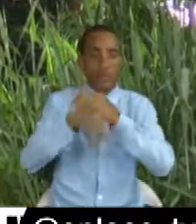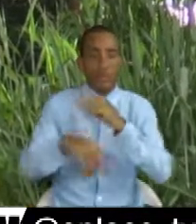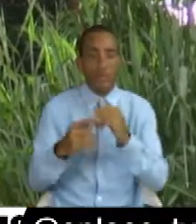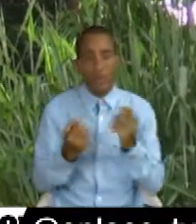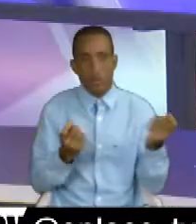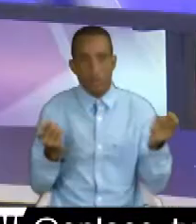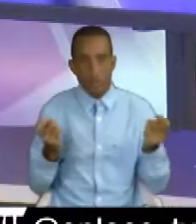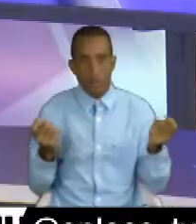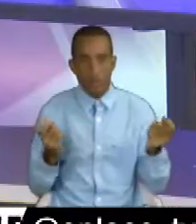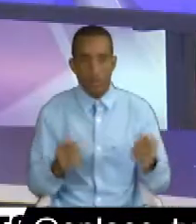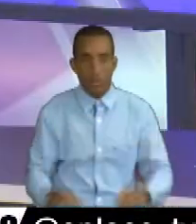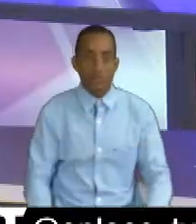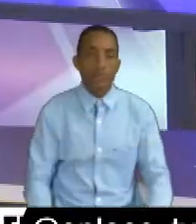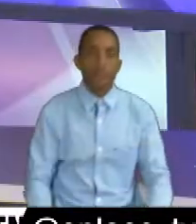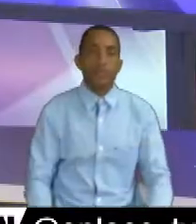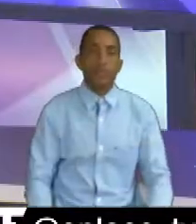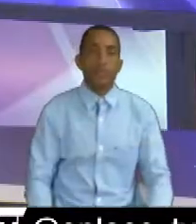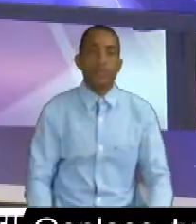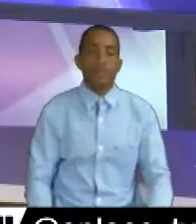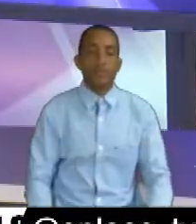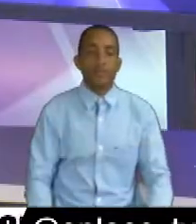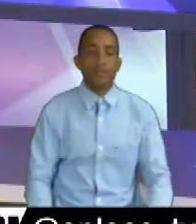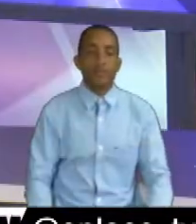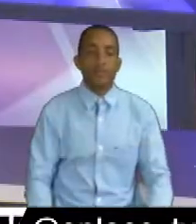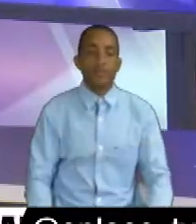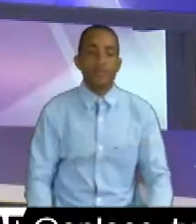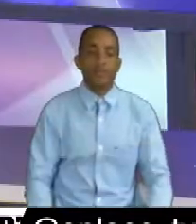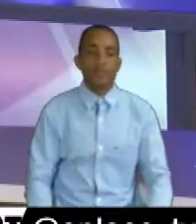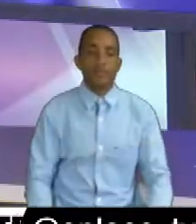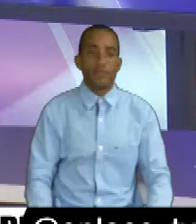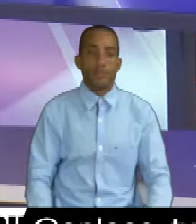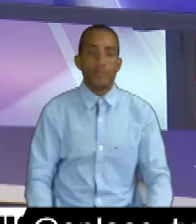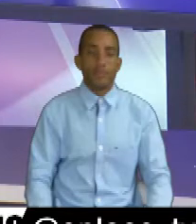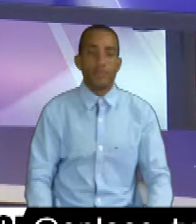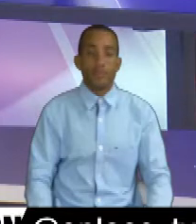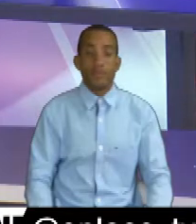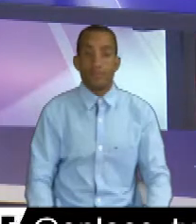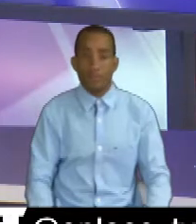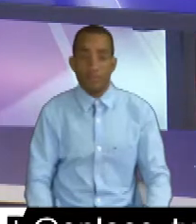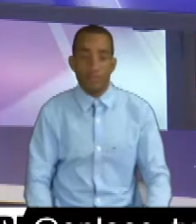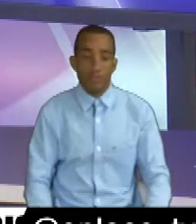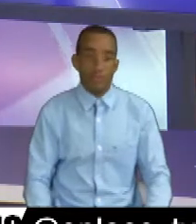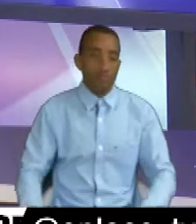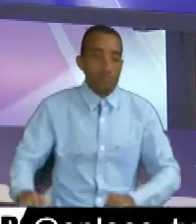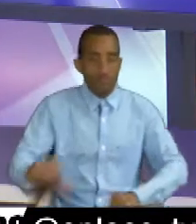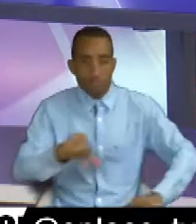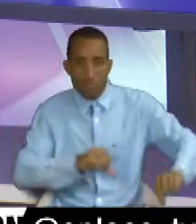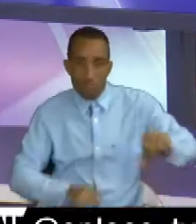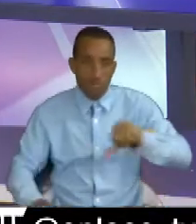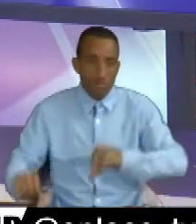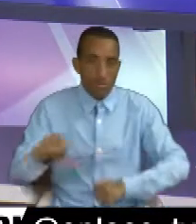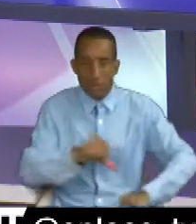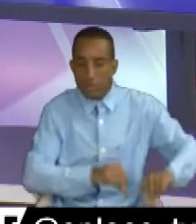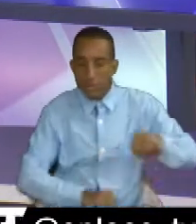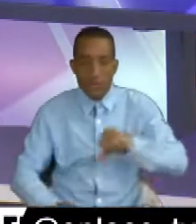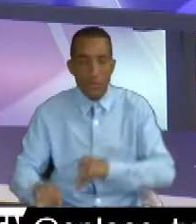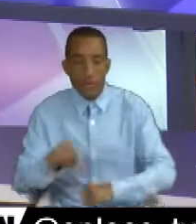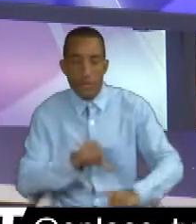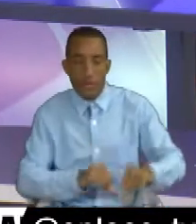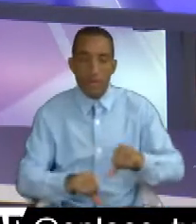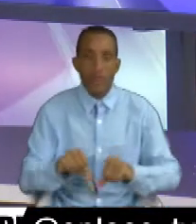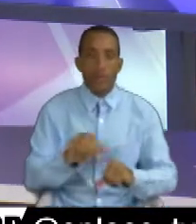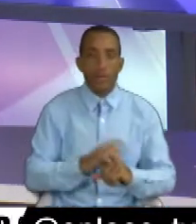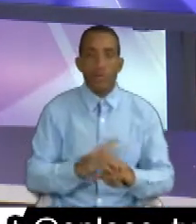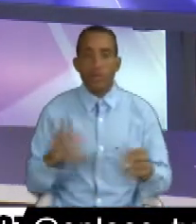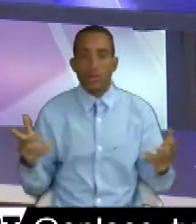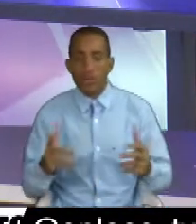servicio. Labores de limpieza y embellecimiento adelantan trabajadores del Plan de Empleo Social en el separador de la